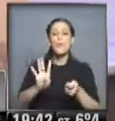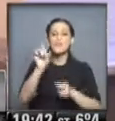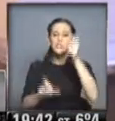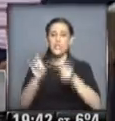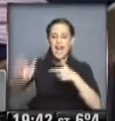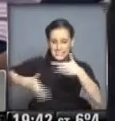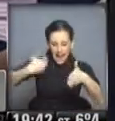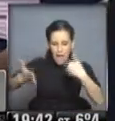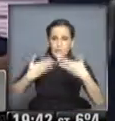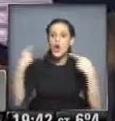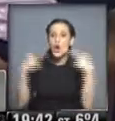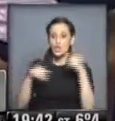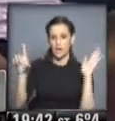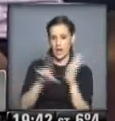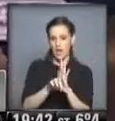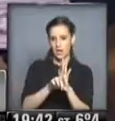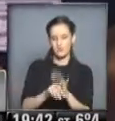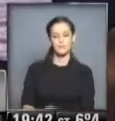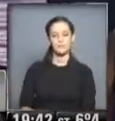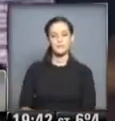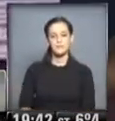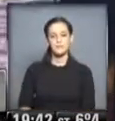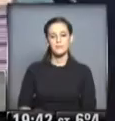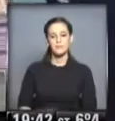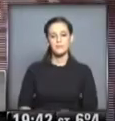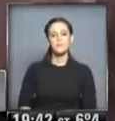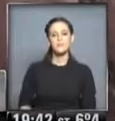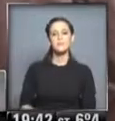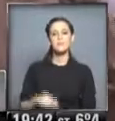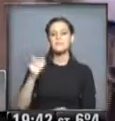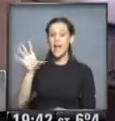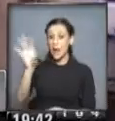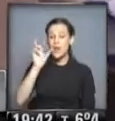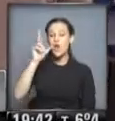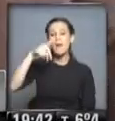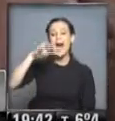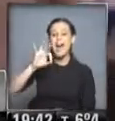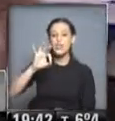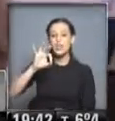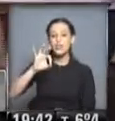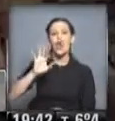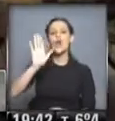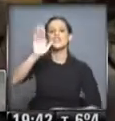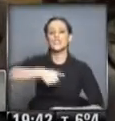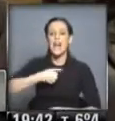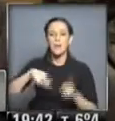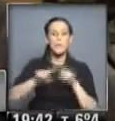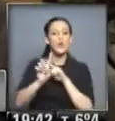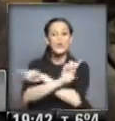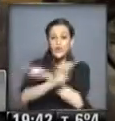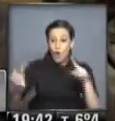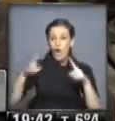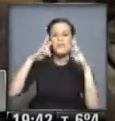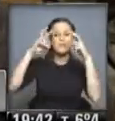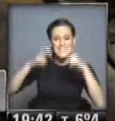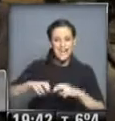doctor Jansón es abogado de víctimas. Recordemos que Otilio Romano está siendo requerido por no haber investigado durante la dictadura